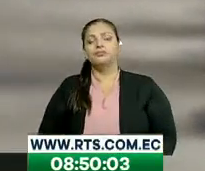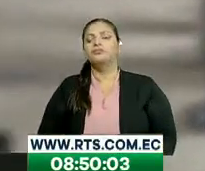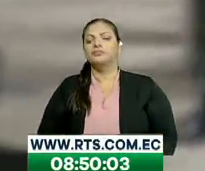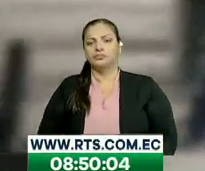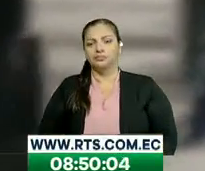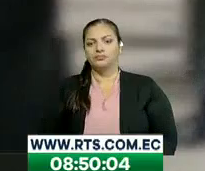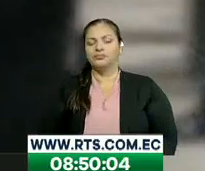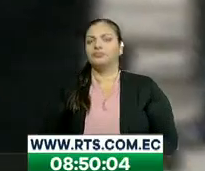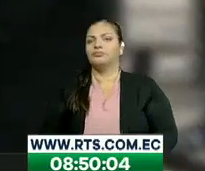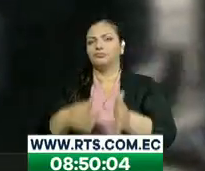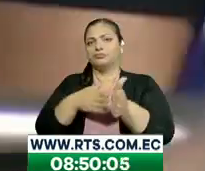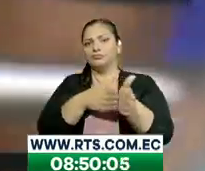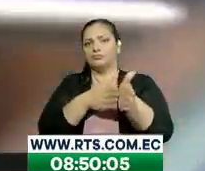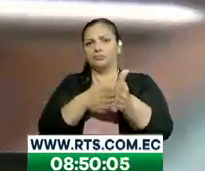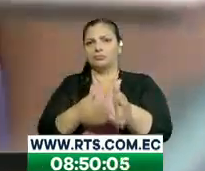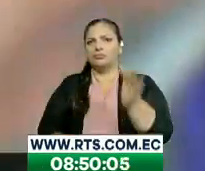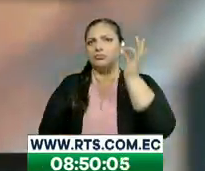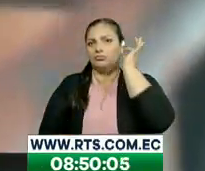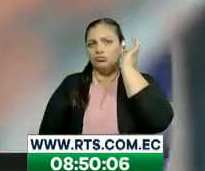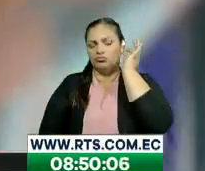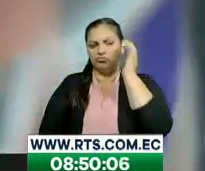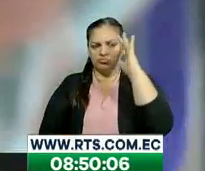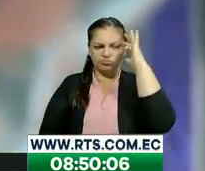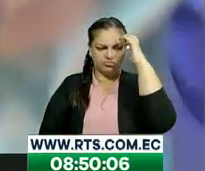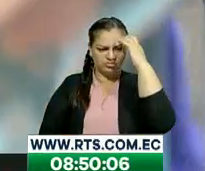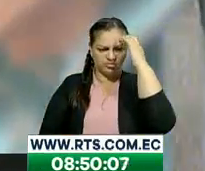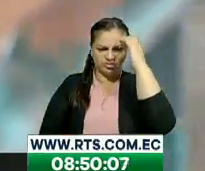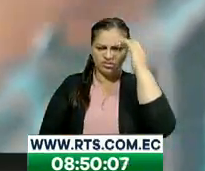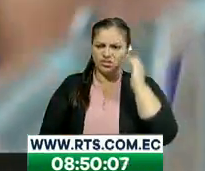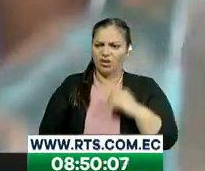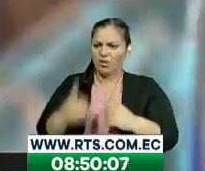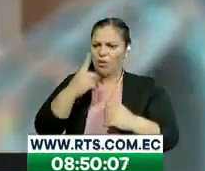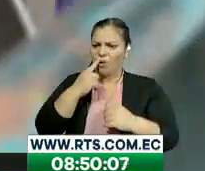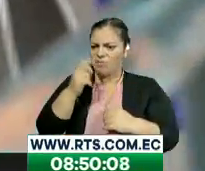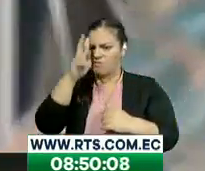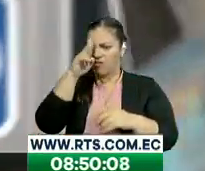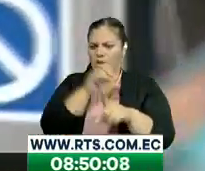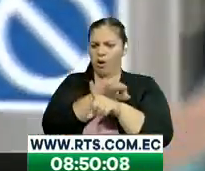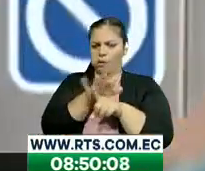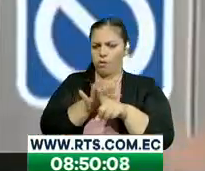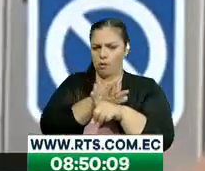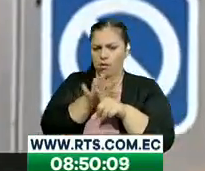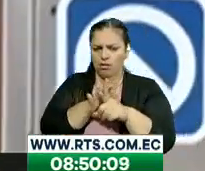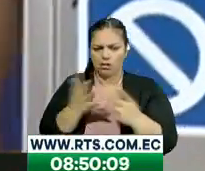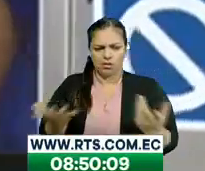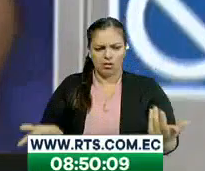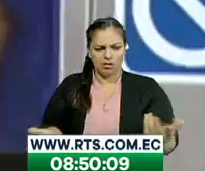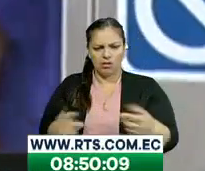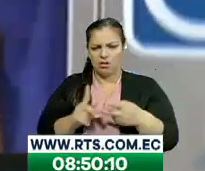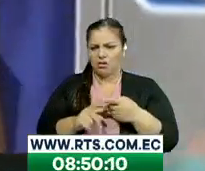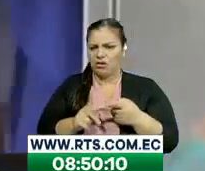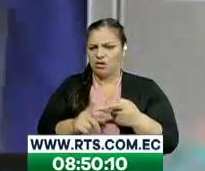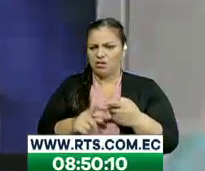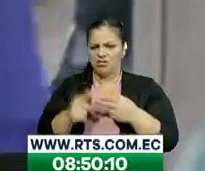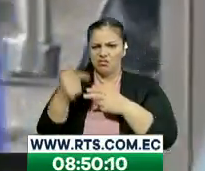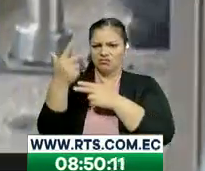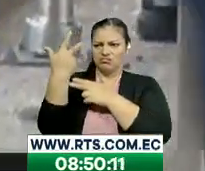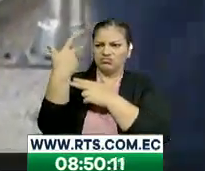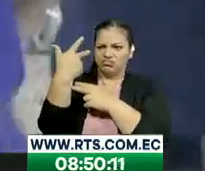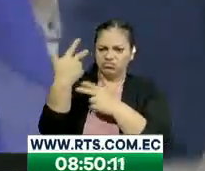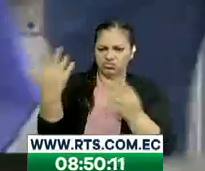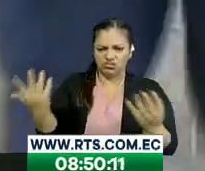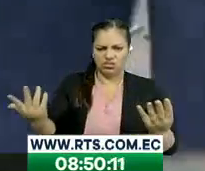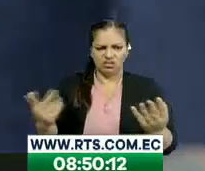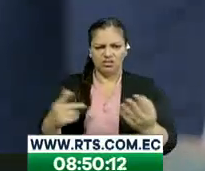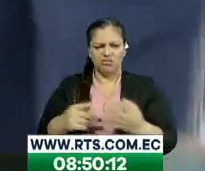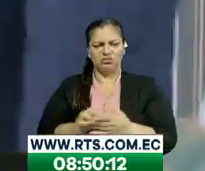están preocupadas por lo que cada día les toca enfrentar y no pueden hacer nada ante lo que consideran personas peligrosas. Le